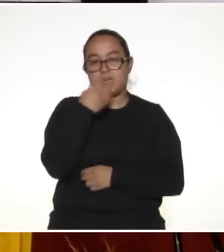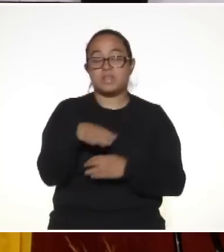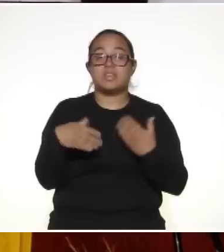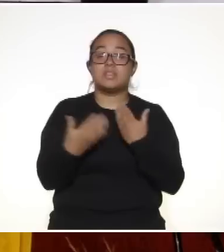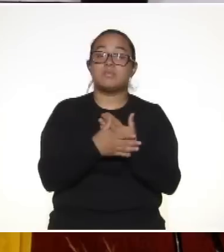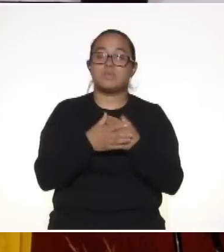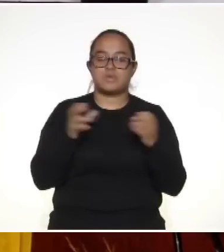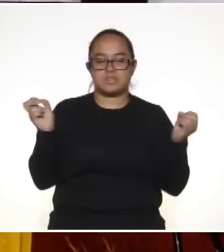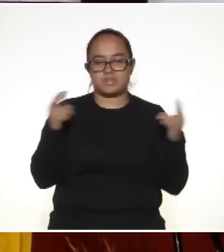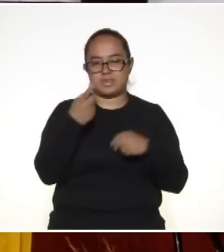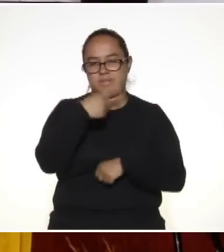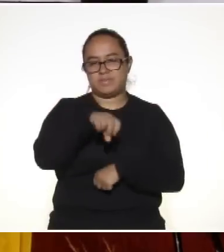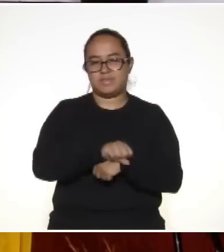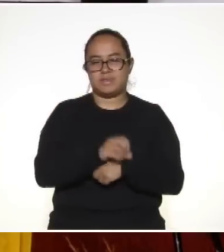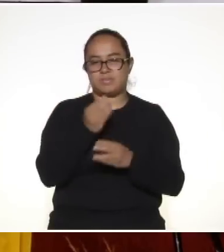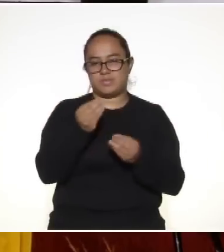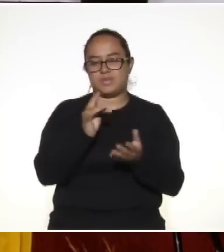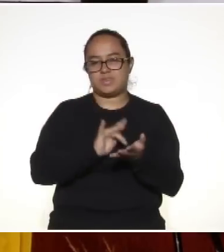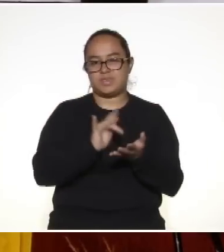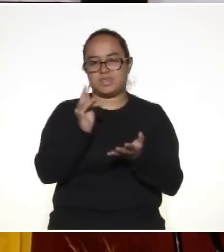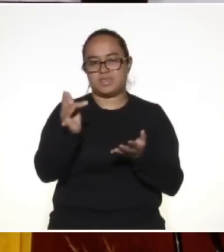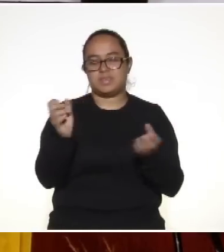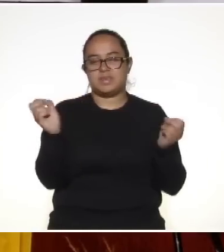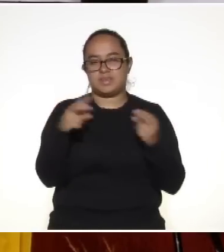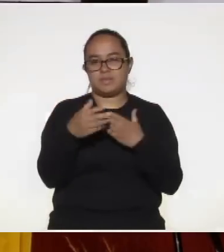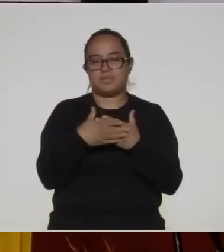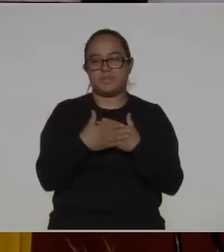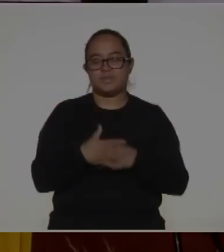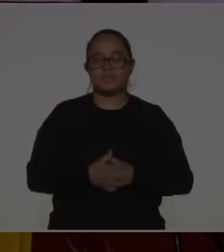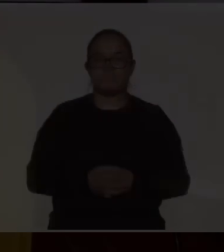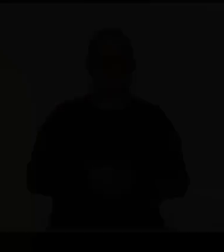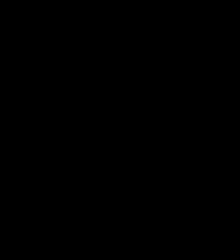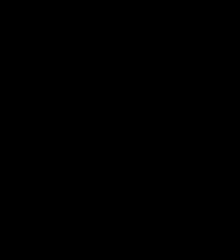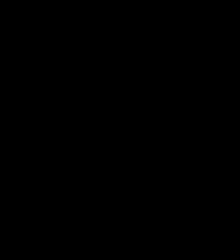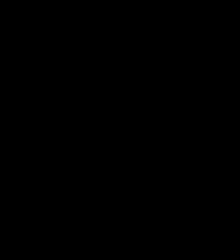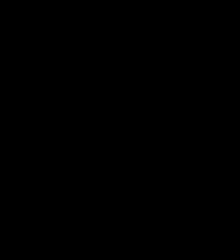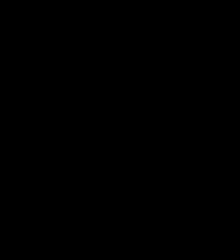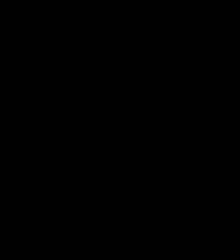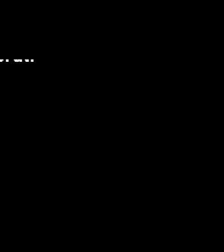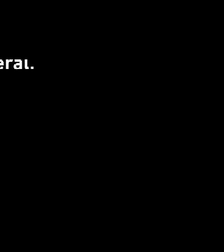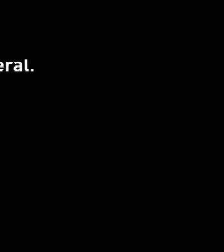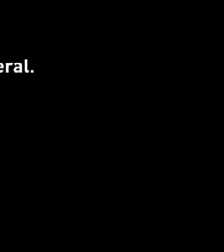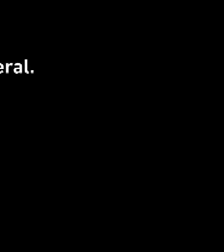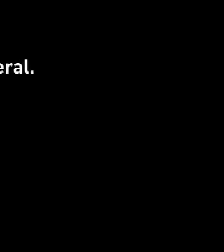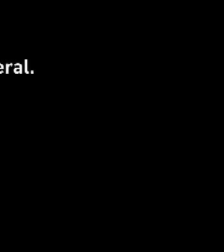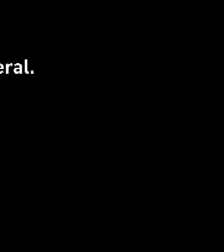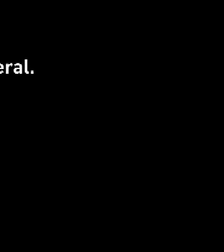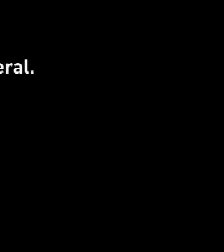vemos aquí la próxima semana. Muchísimas gracias. Hasta la próxima.